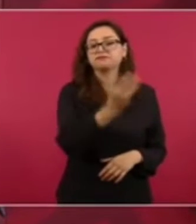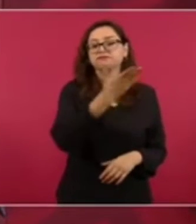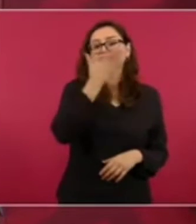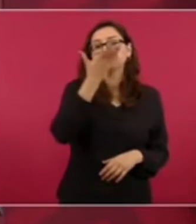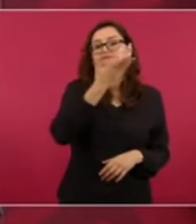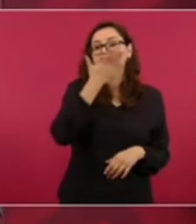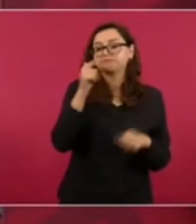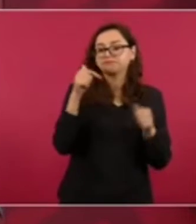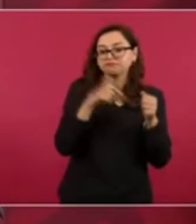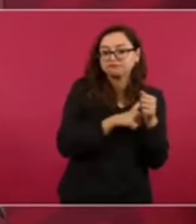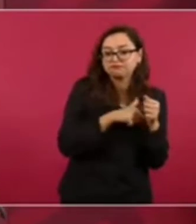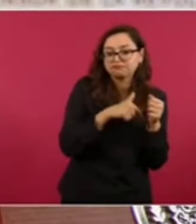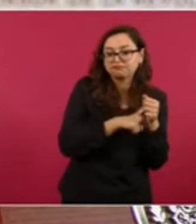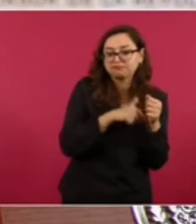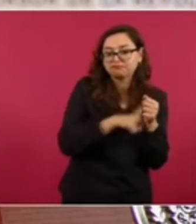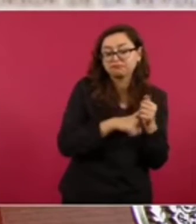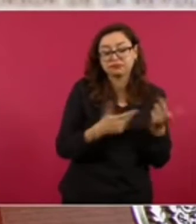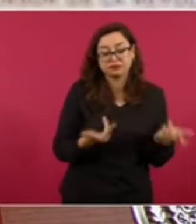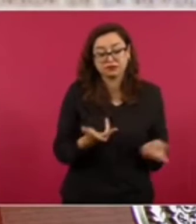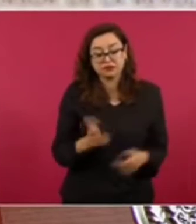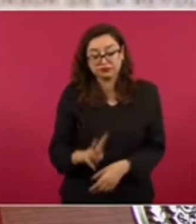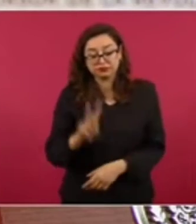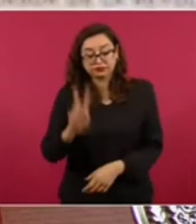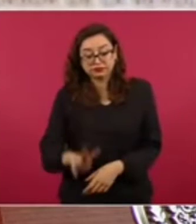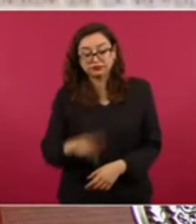a el documental,